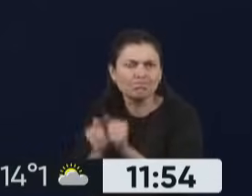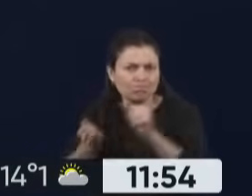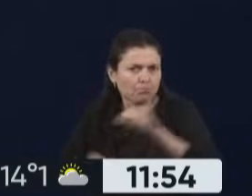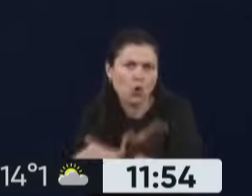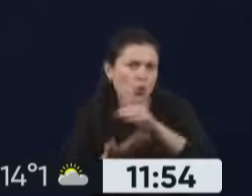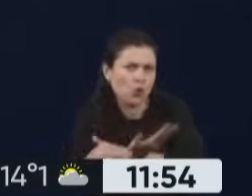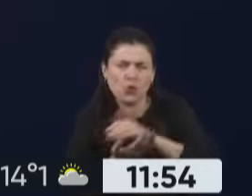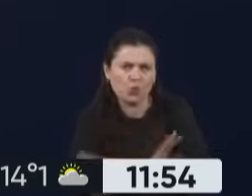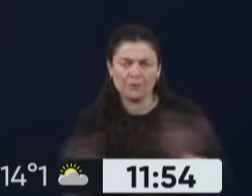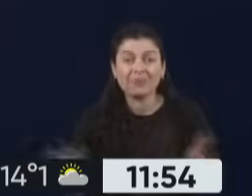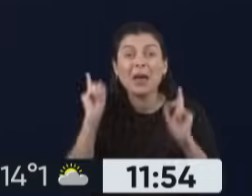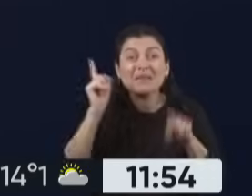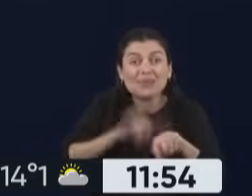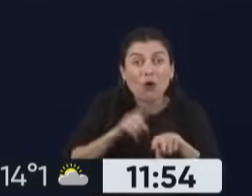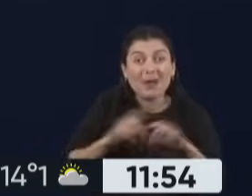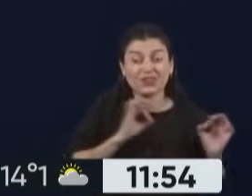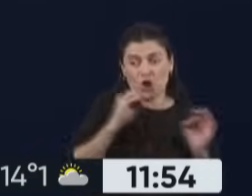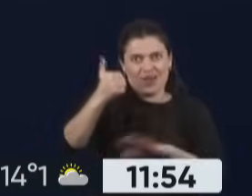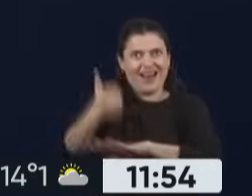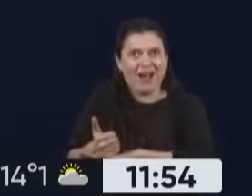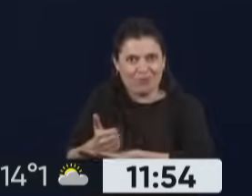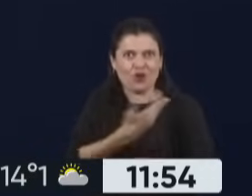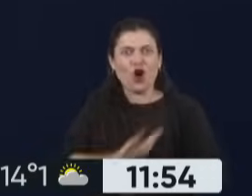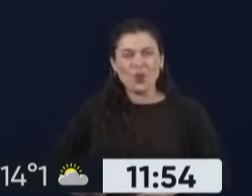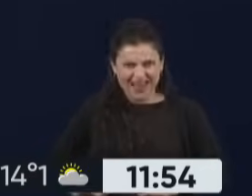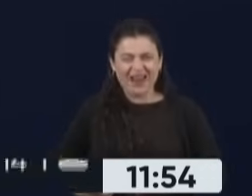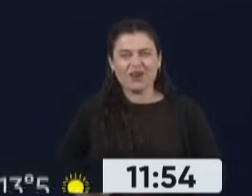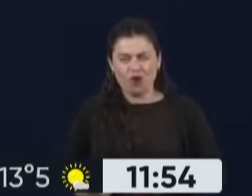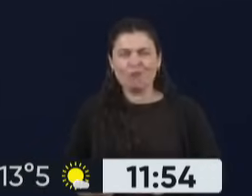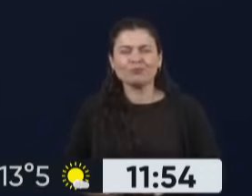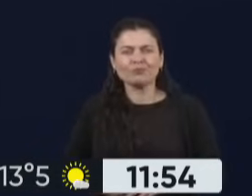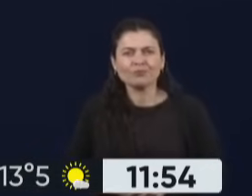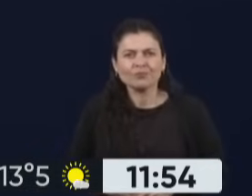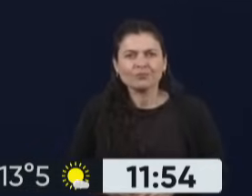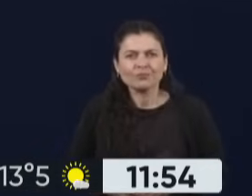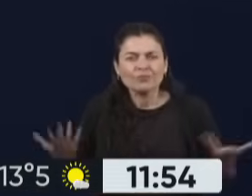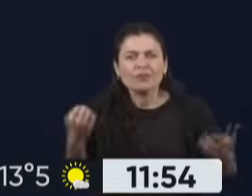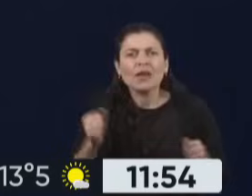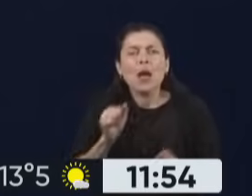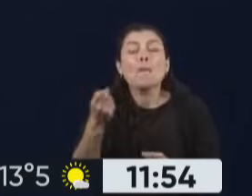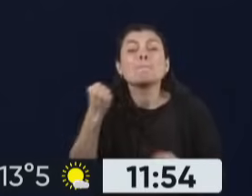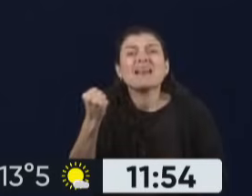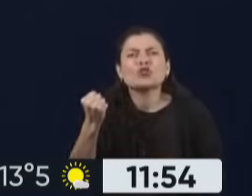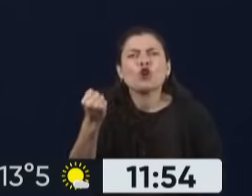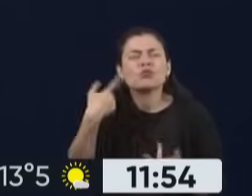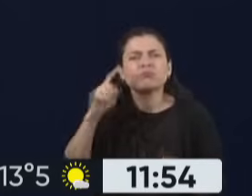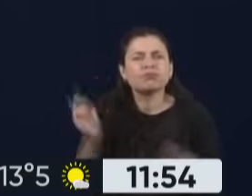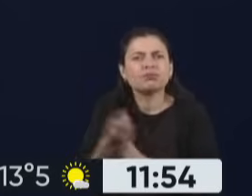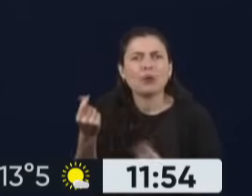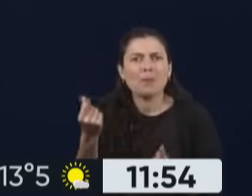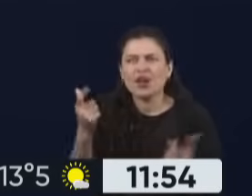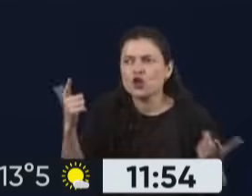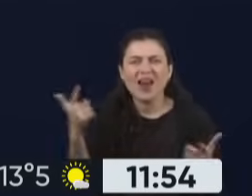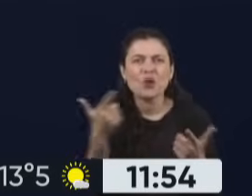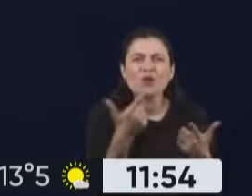como anunciamos cuando arrancamos en el gobierno, donde los pesos faltan. ¿Qué quiero decir cuando digo que